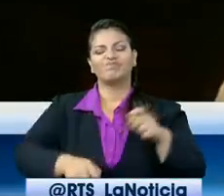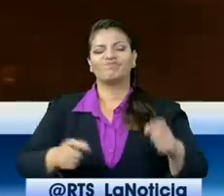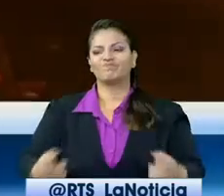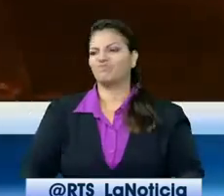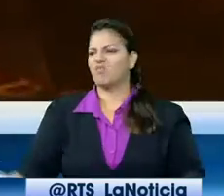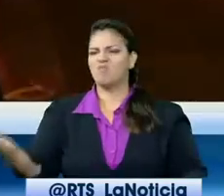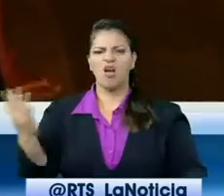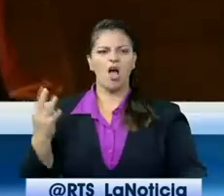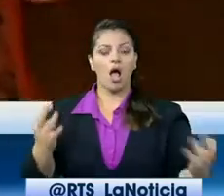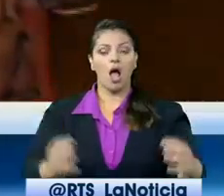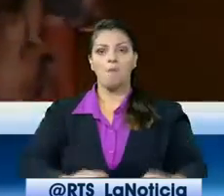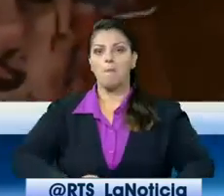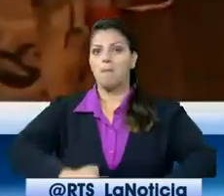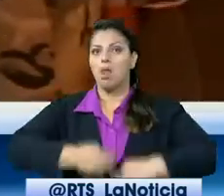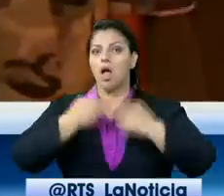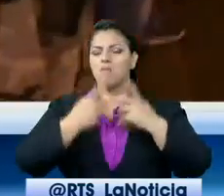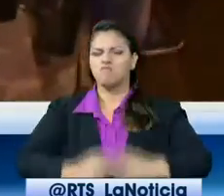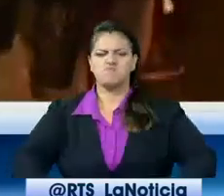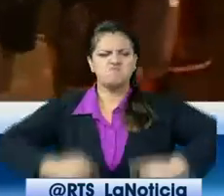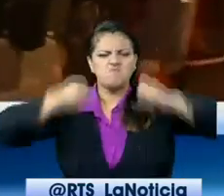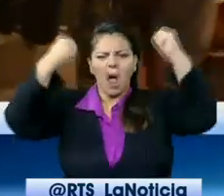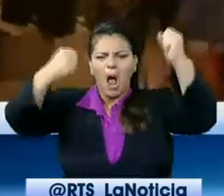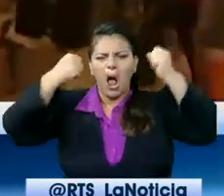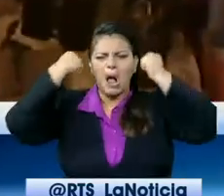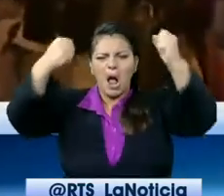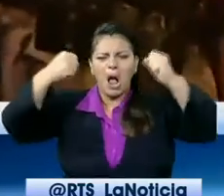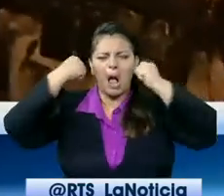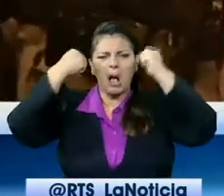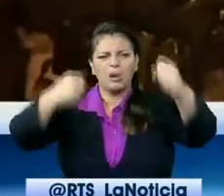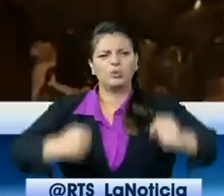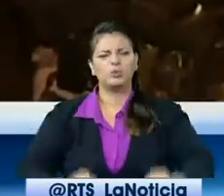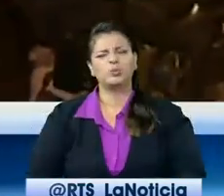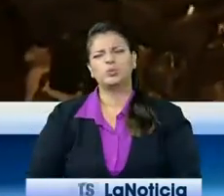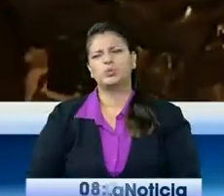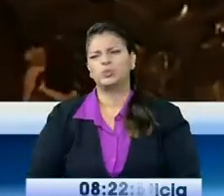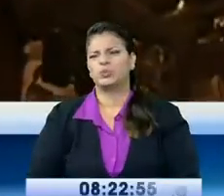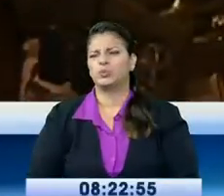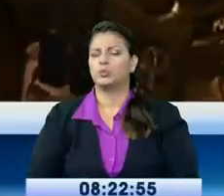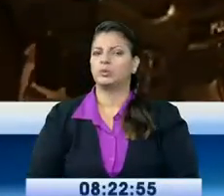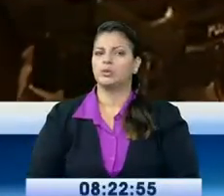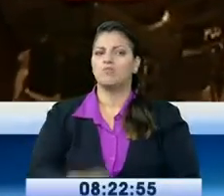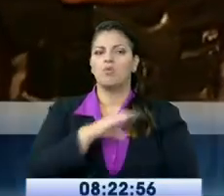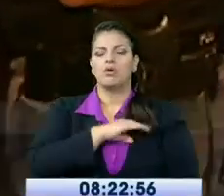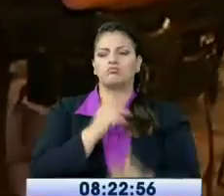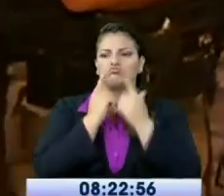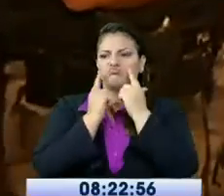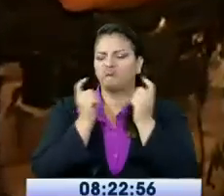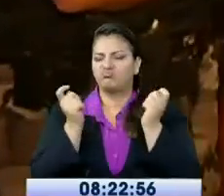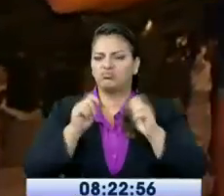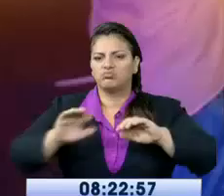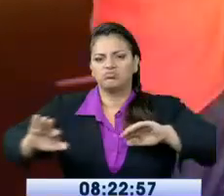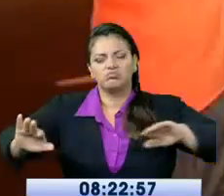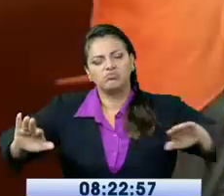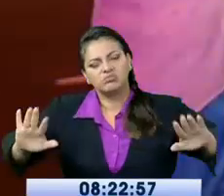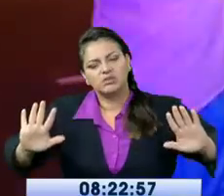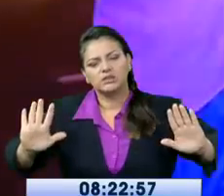Vergeles. La víctima mortal tenía 48 años y era habitante del sector de los